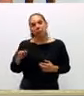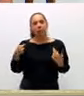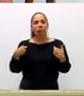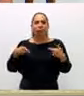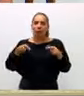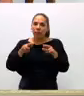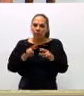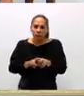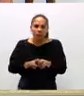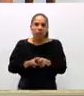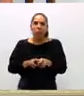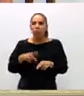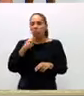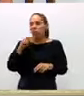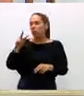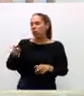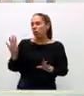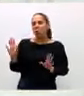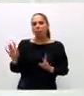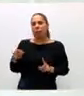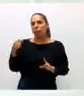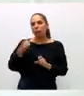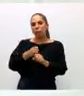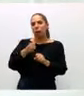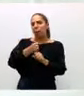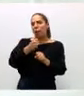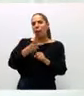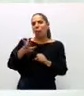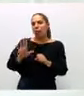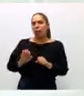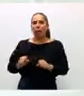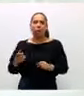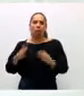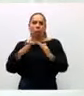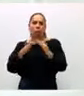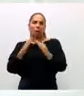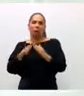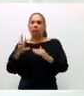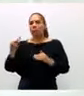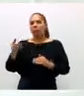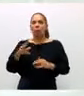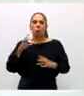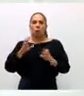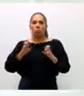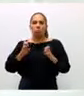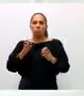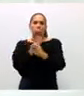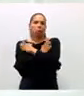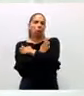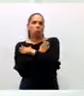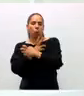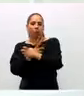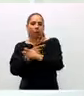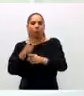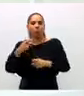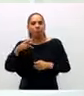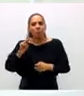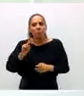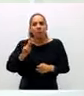niño agrede o hace algo y creemos que en su casa no lo educan bien. Sin embargo, no sabemos qué tipo de ayuda